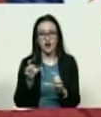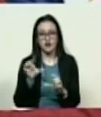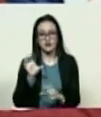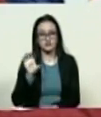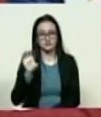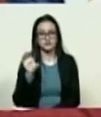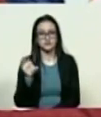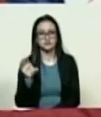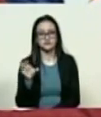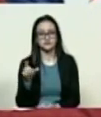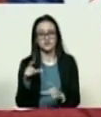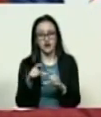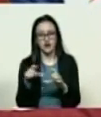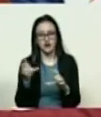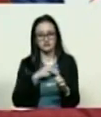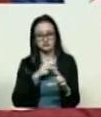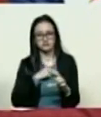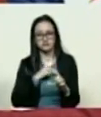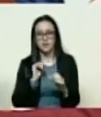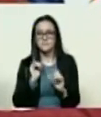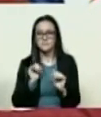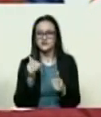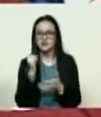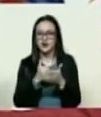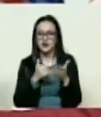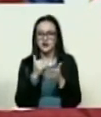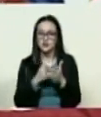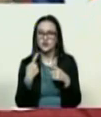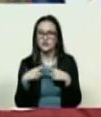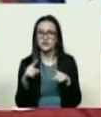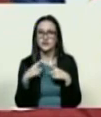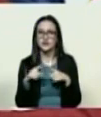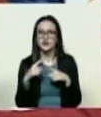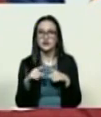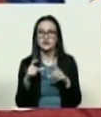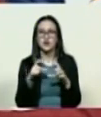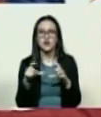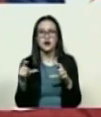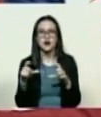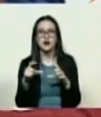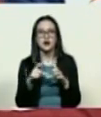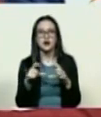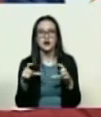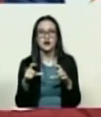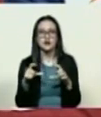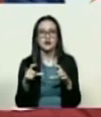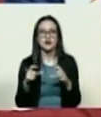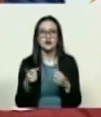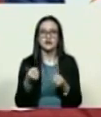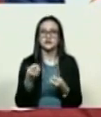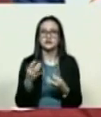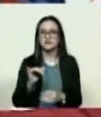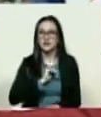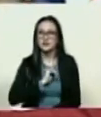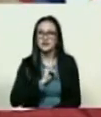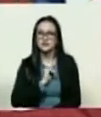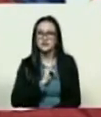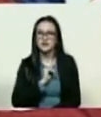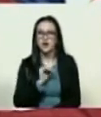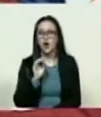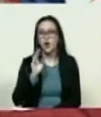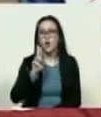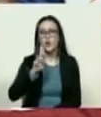comienza pues un registro distinto. Ese carnet nos servirá a nosotros, entre otras cosas, para identificar por